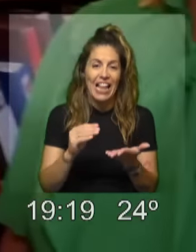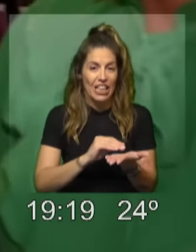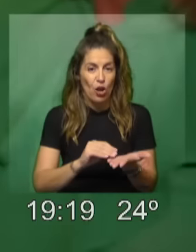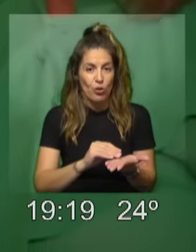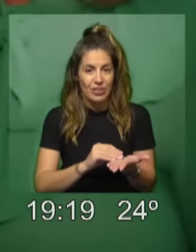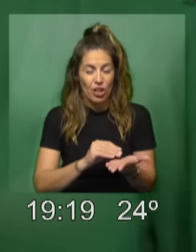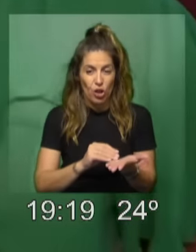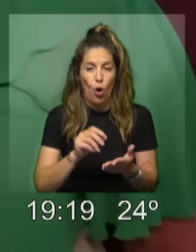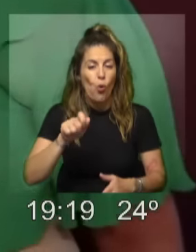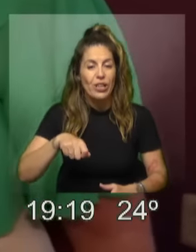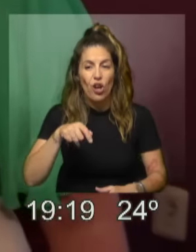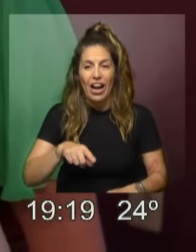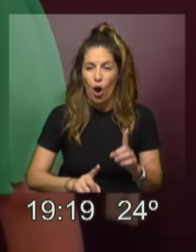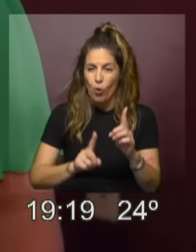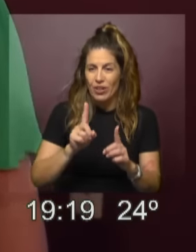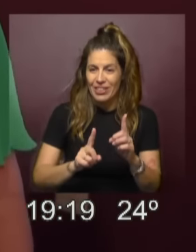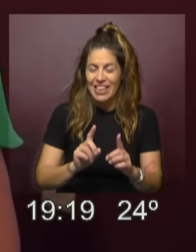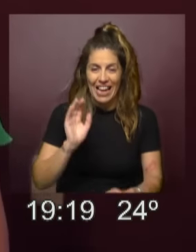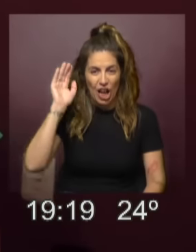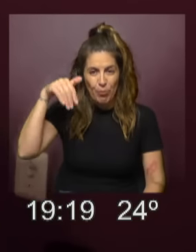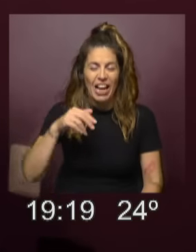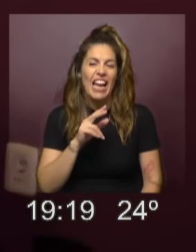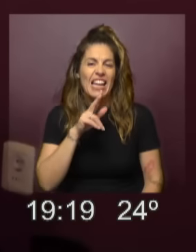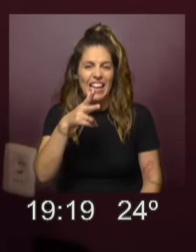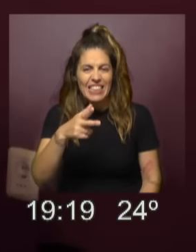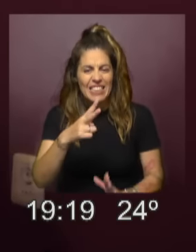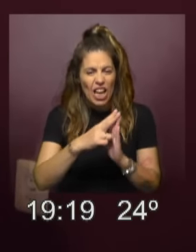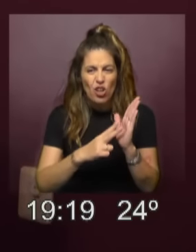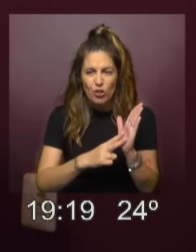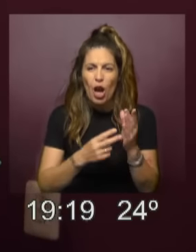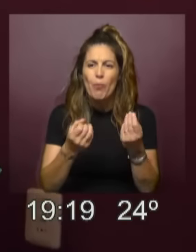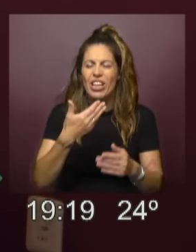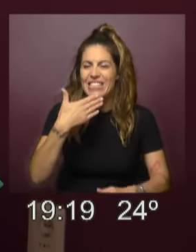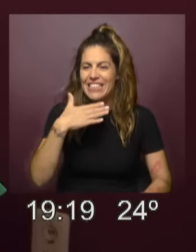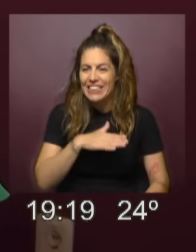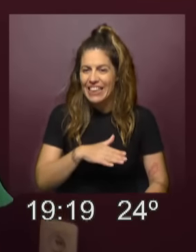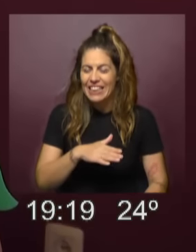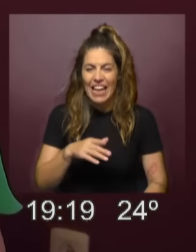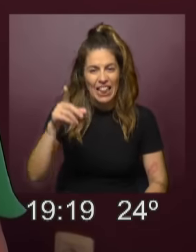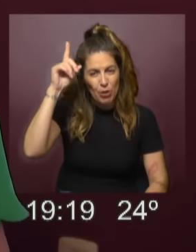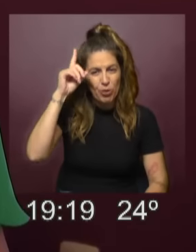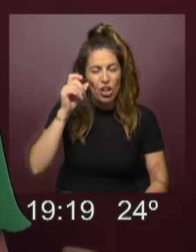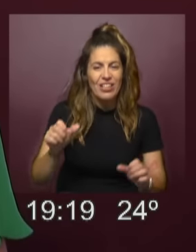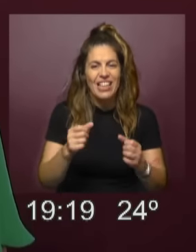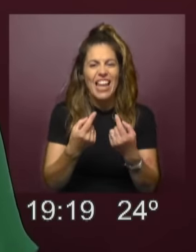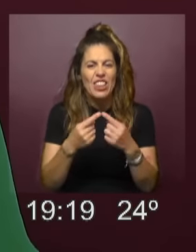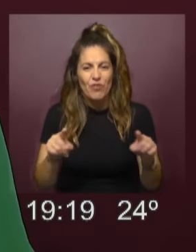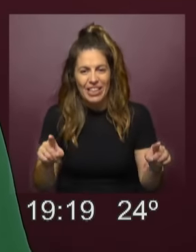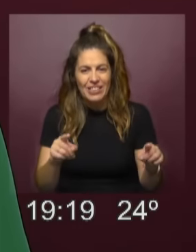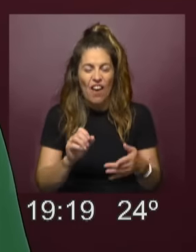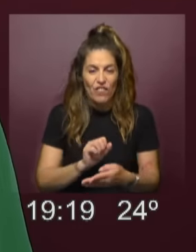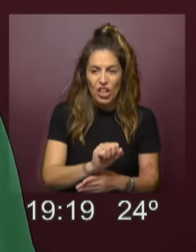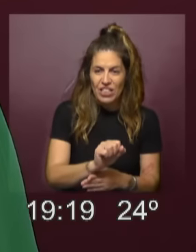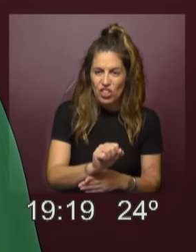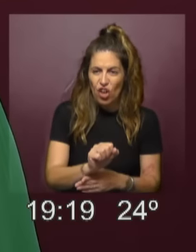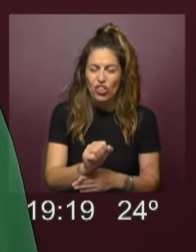Universidad de la República. ¿Qué dice la normativa y por qué se entiende, el diputado hacía ese matiz de violación o pelleggi,